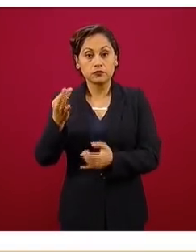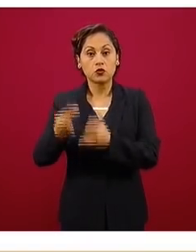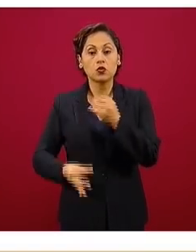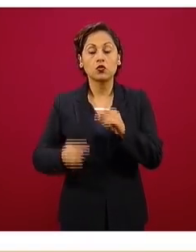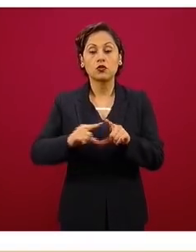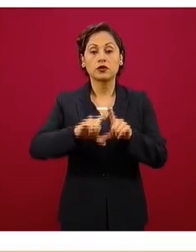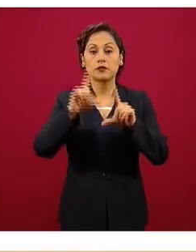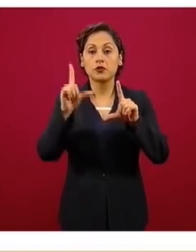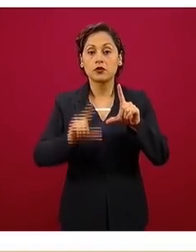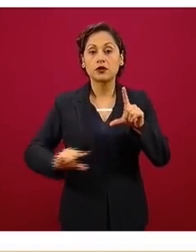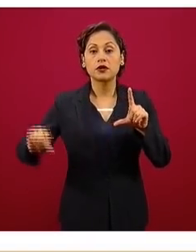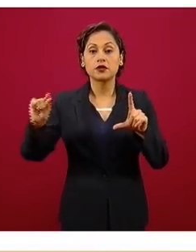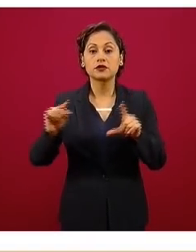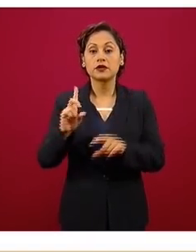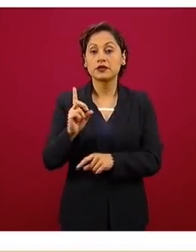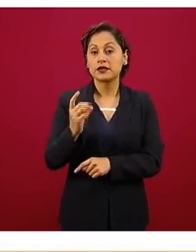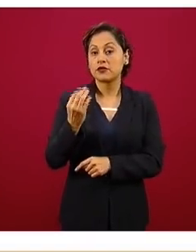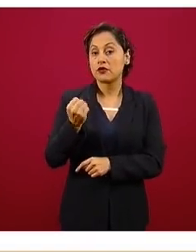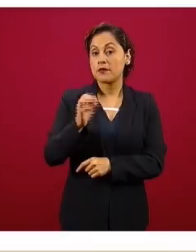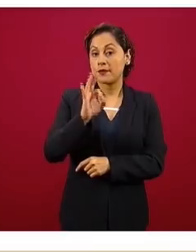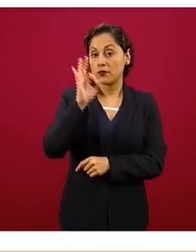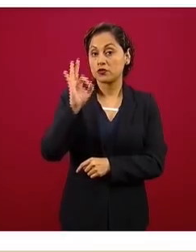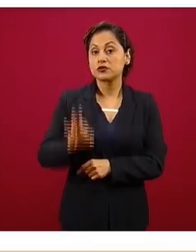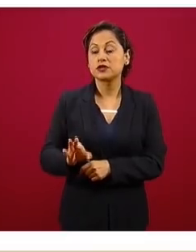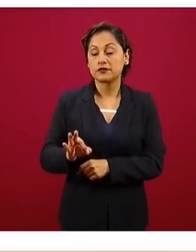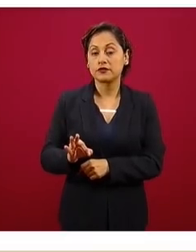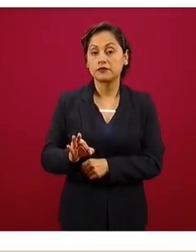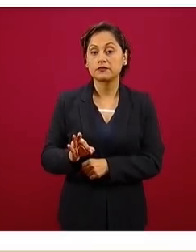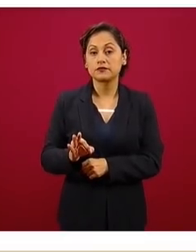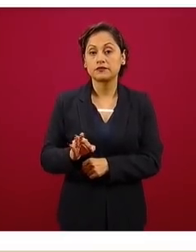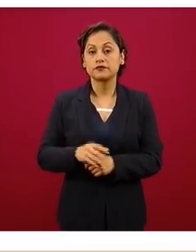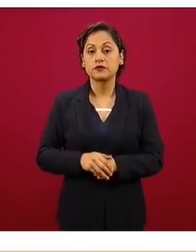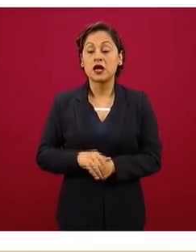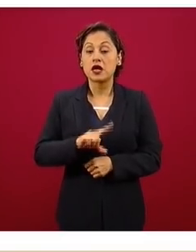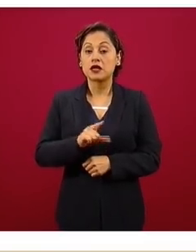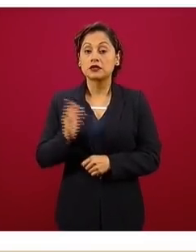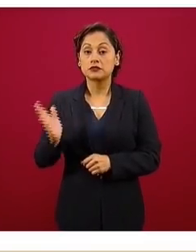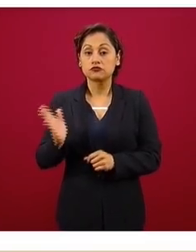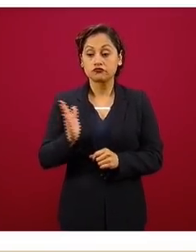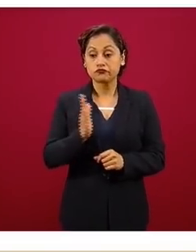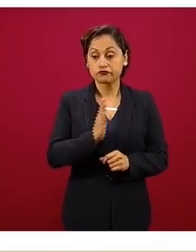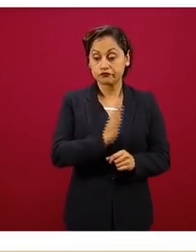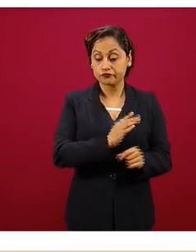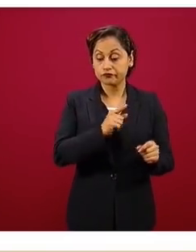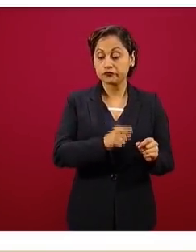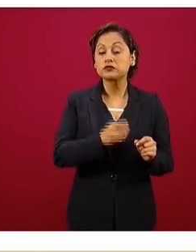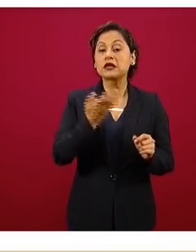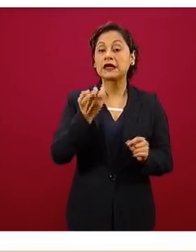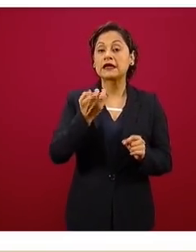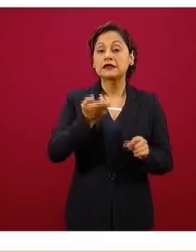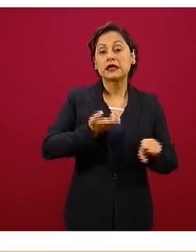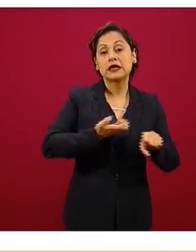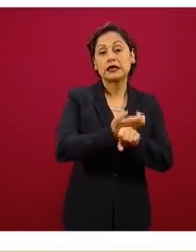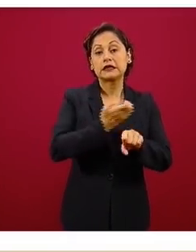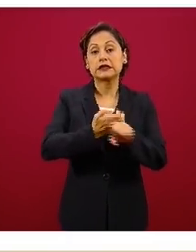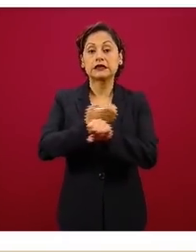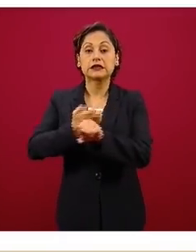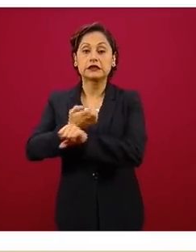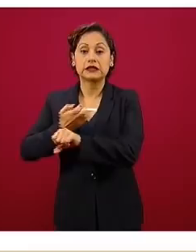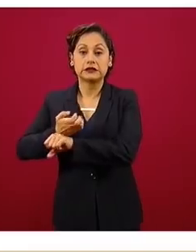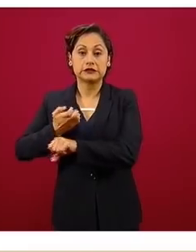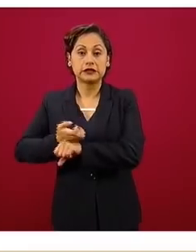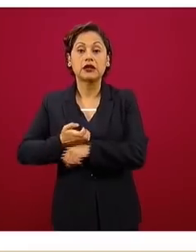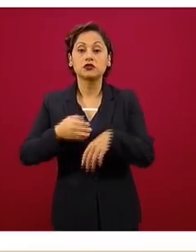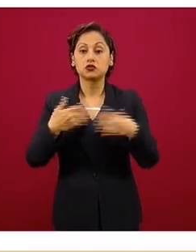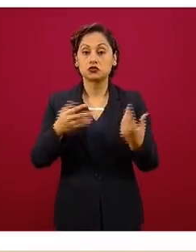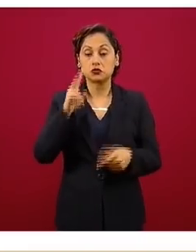de 39%. Si vamos de izquierda a derecha, lo vemos por entidad federativa y reconocemos una diferencia